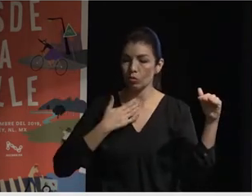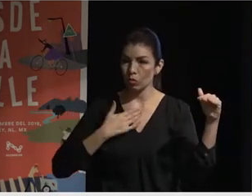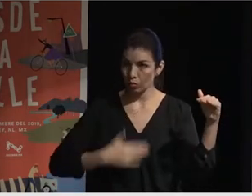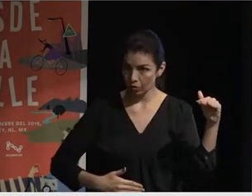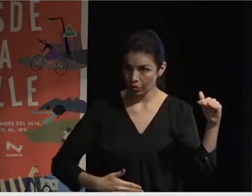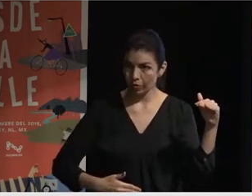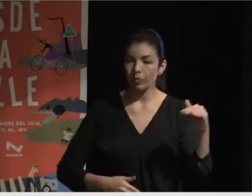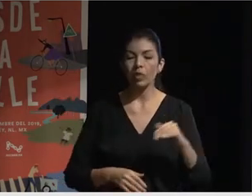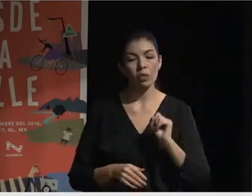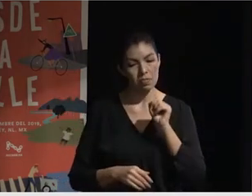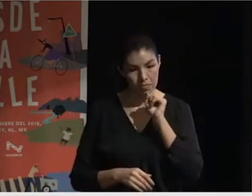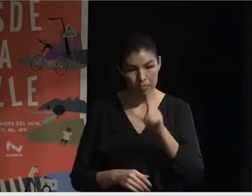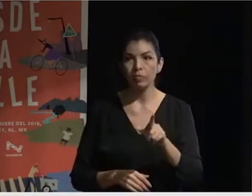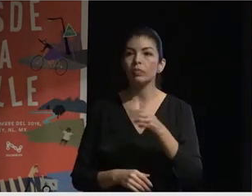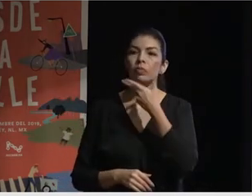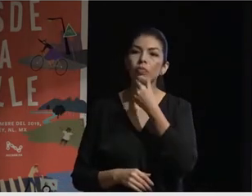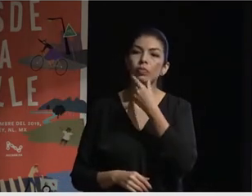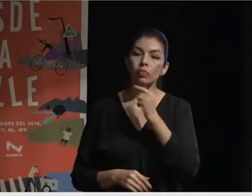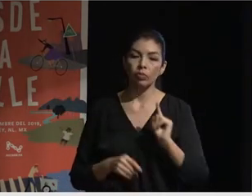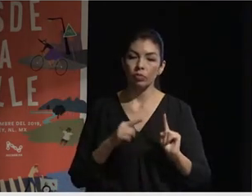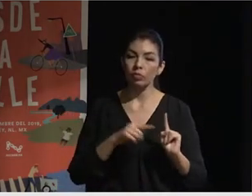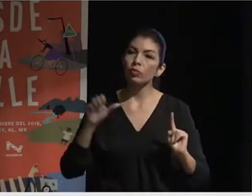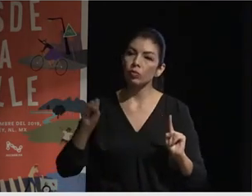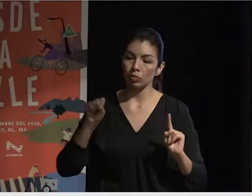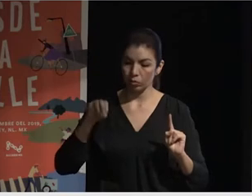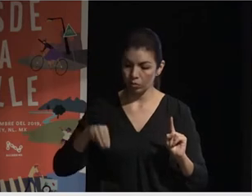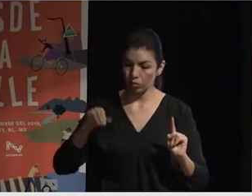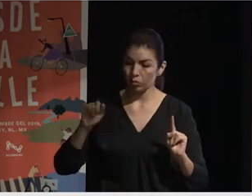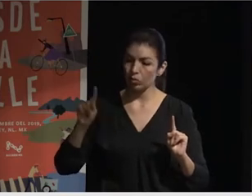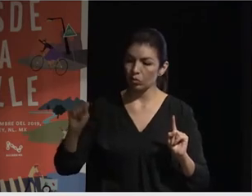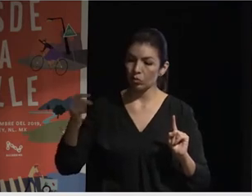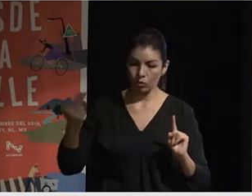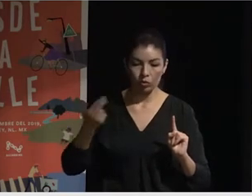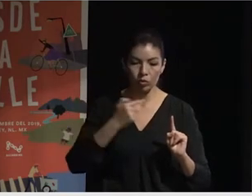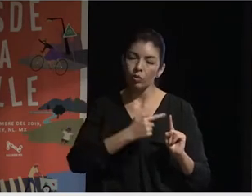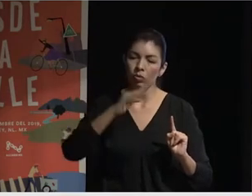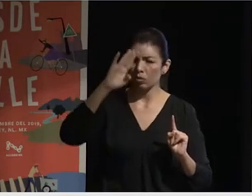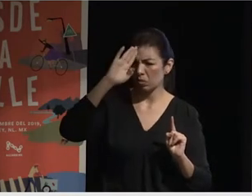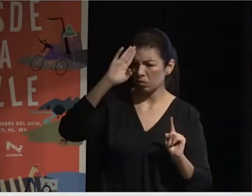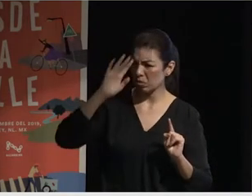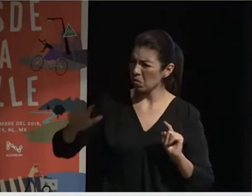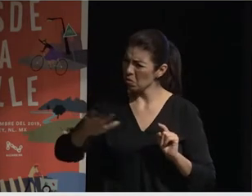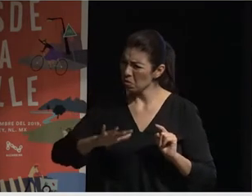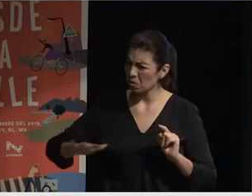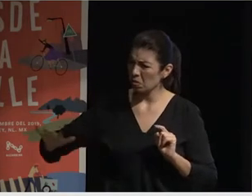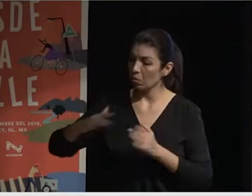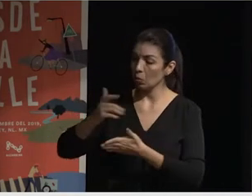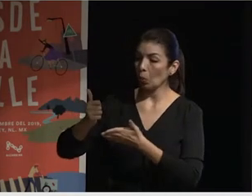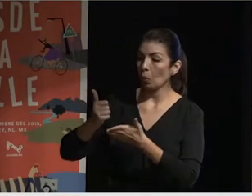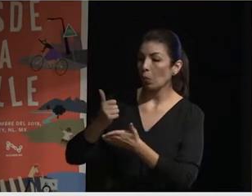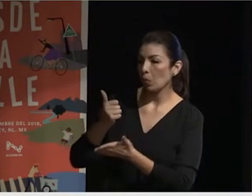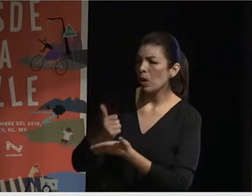se devaloriza y se revaloriza el suelo urbano, ¿no? Voy a volver atrás. Esta teoría, ay,